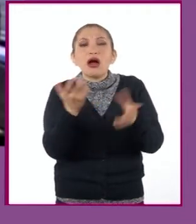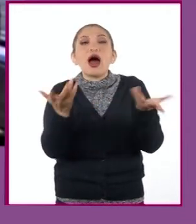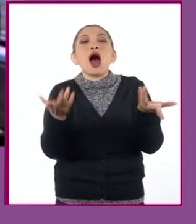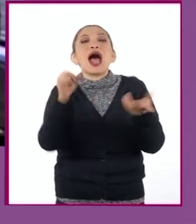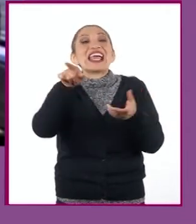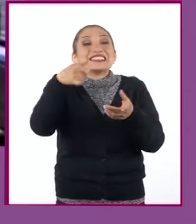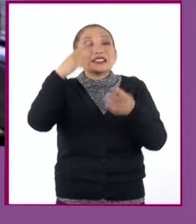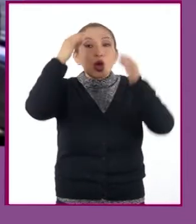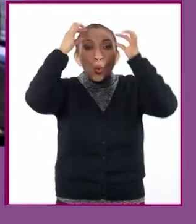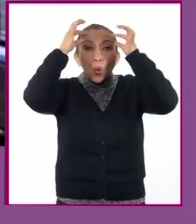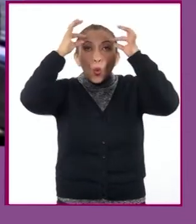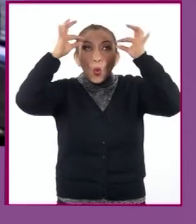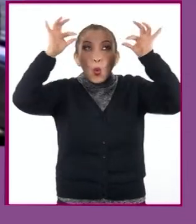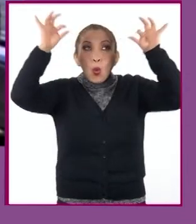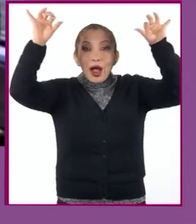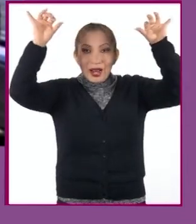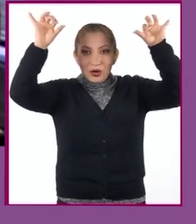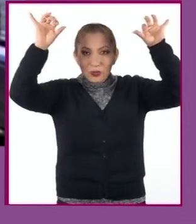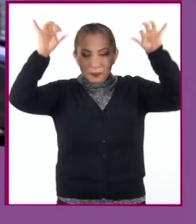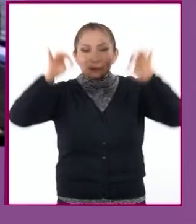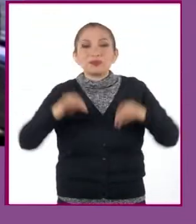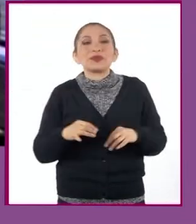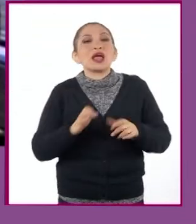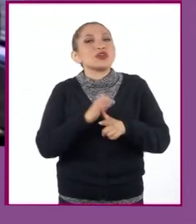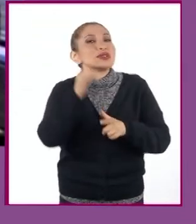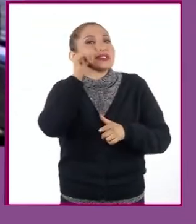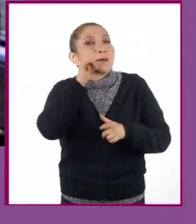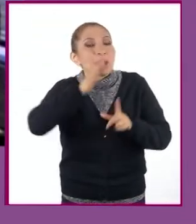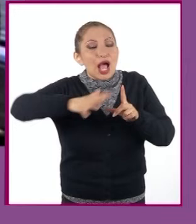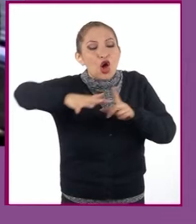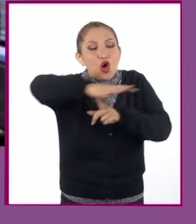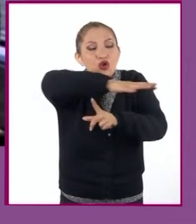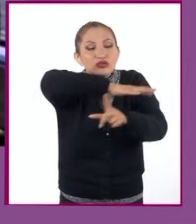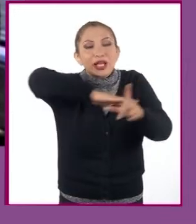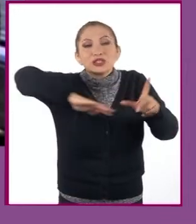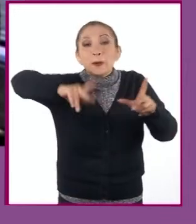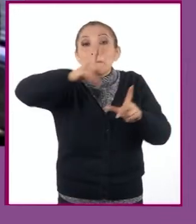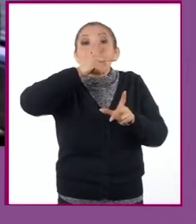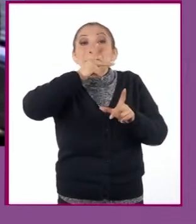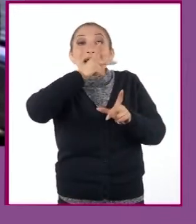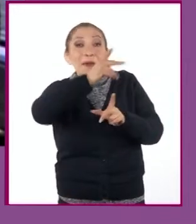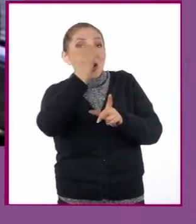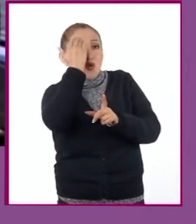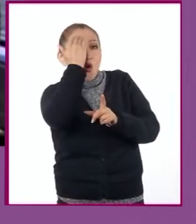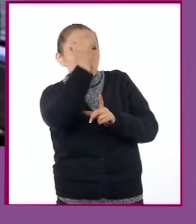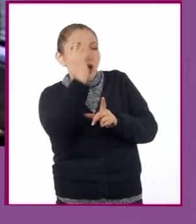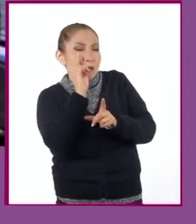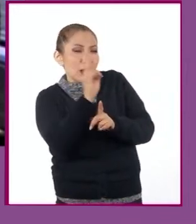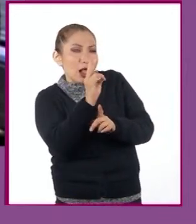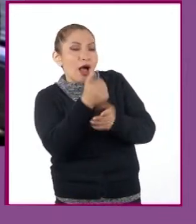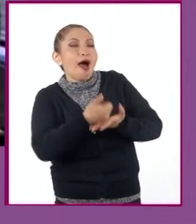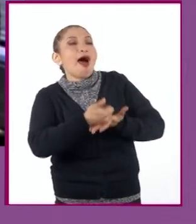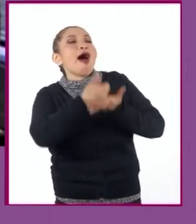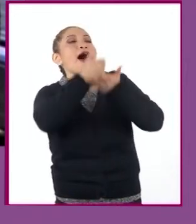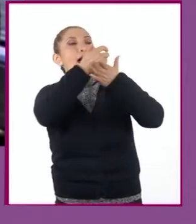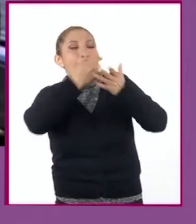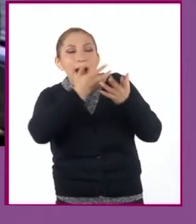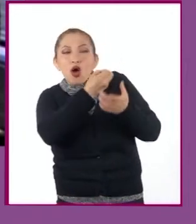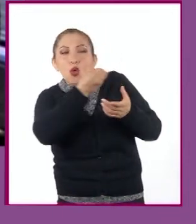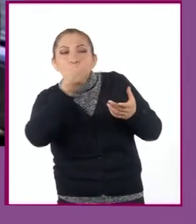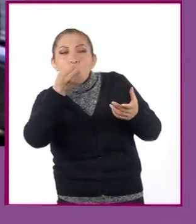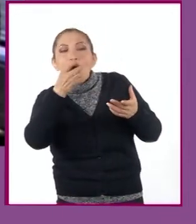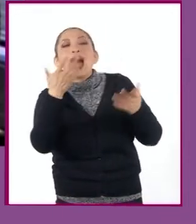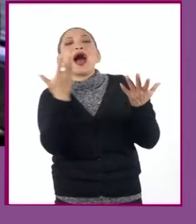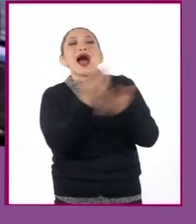de los cuernos. Entonces, siempre el contexto de una palabra que no conocemos nos ayuda a enfrentarnos a esta